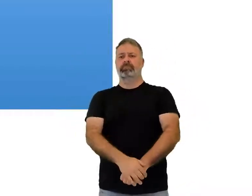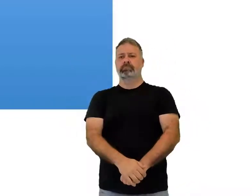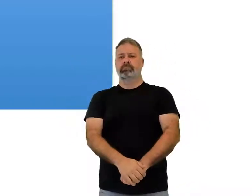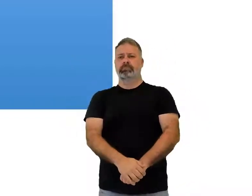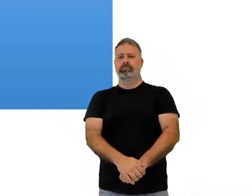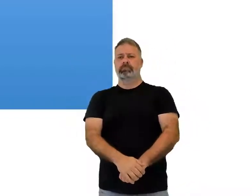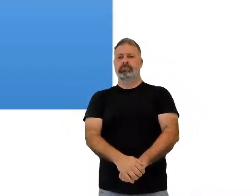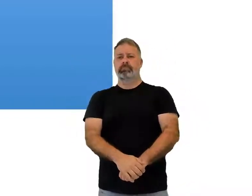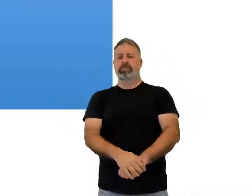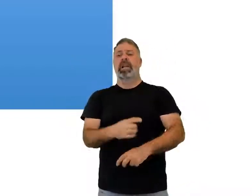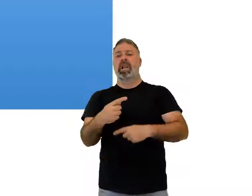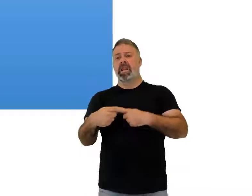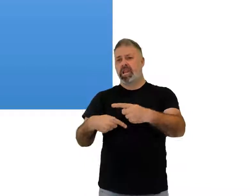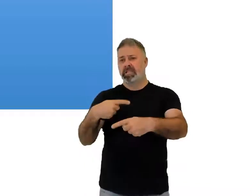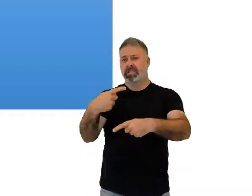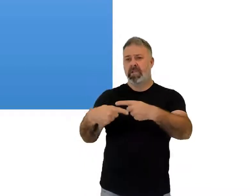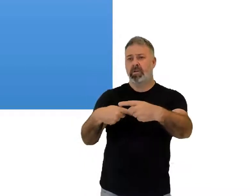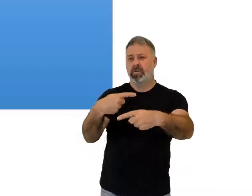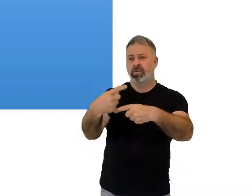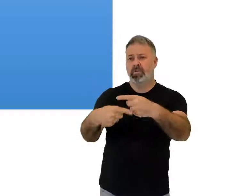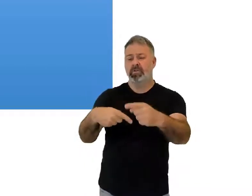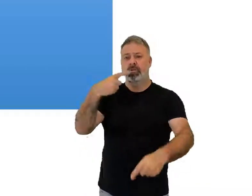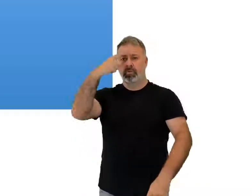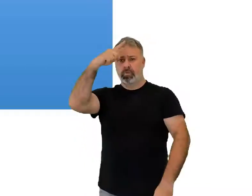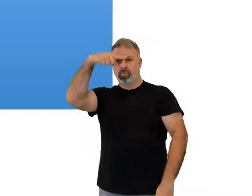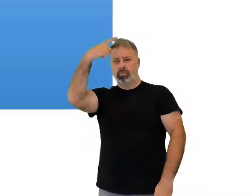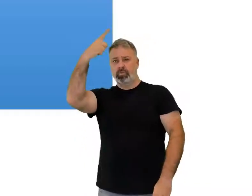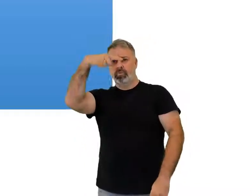el desarrollo de la cultura en el mundo,